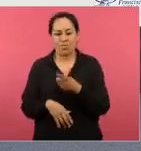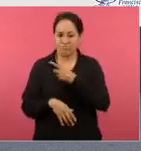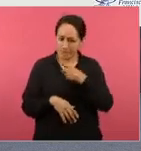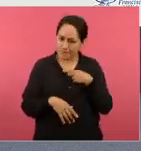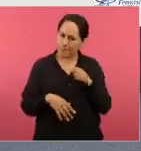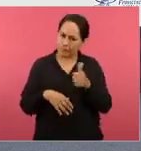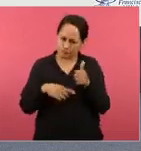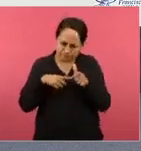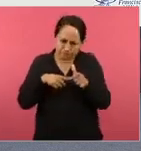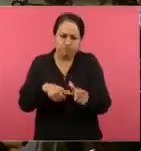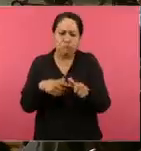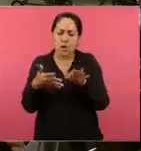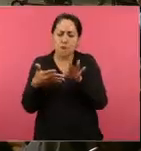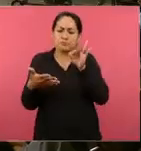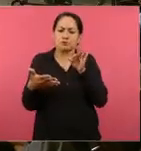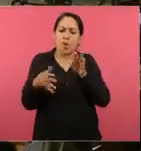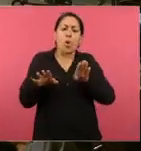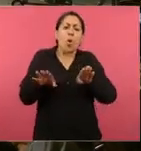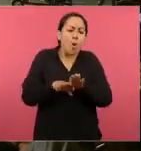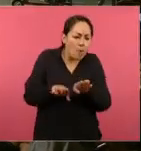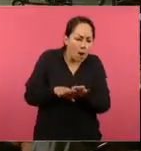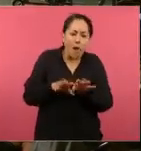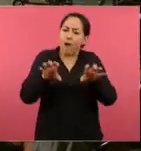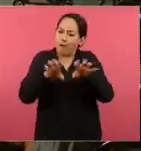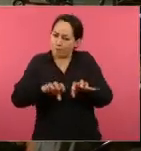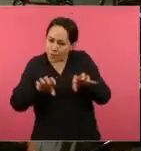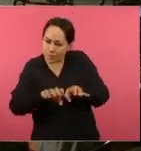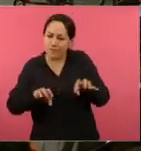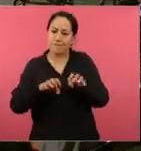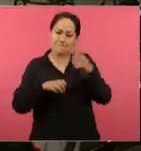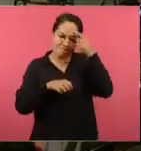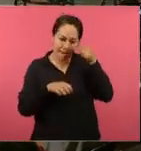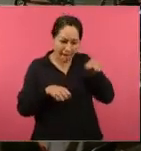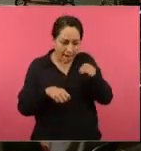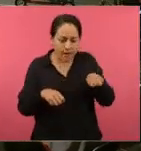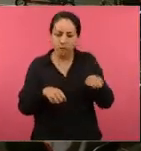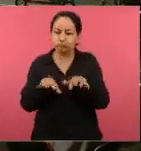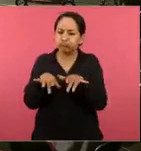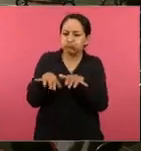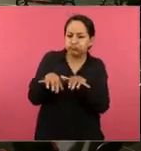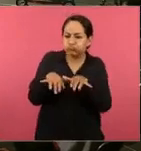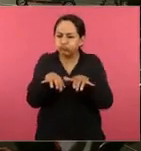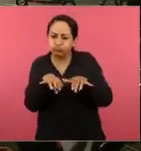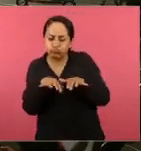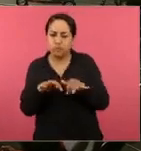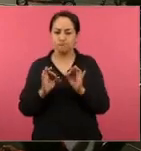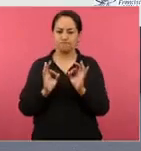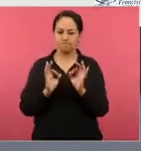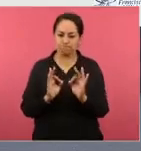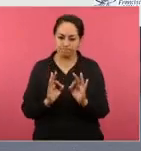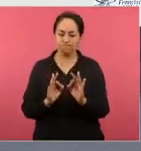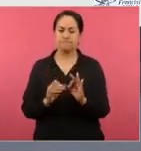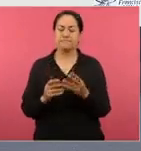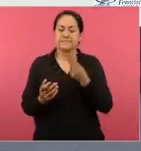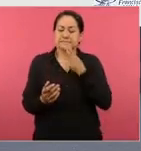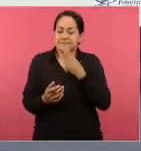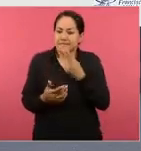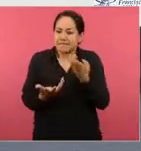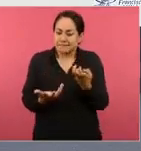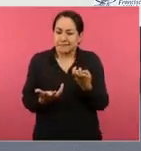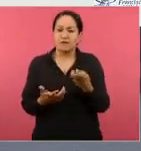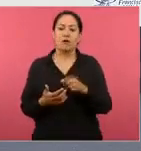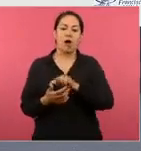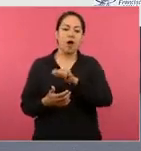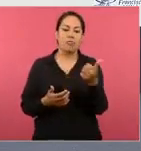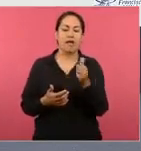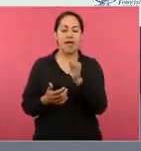ese material que está allá, el repositorio personal. Tenemos, insisto, estos otros elementos, tenemos la app, tenemos